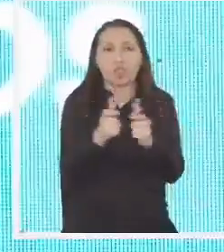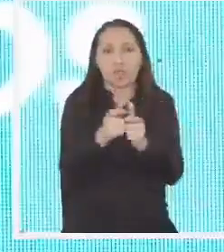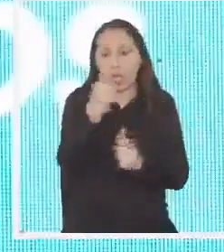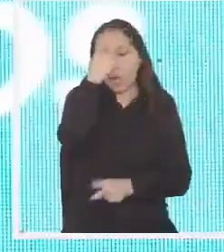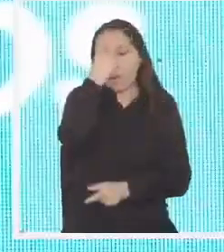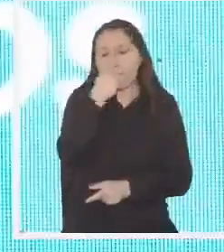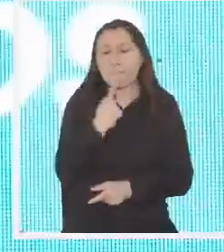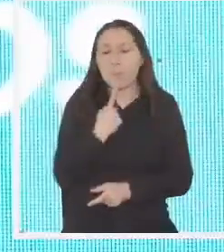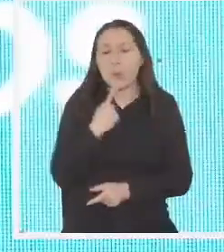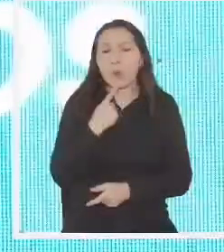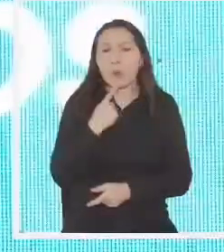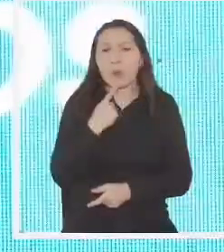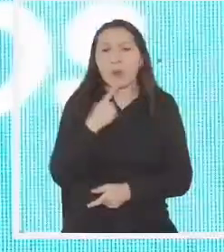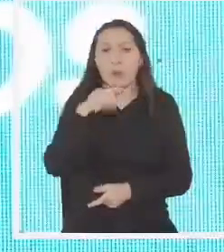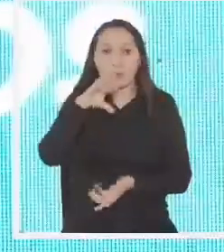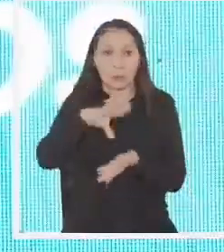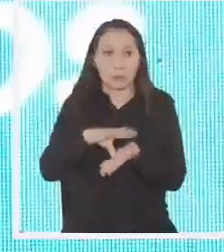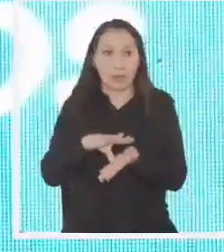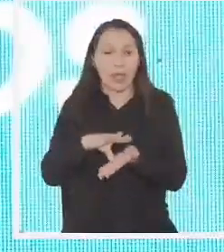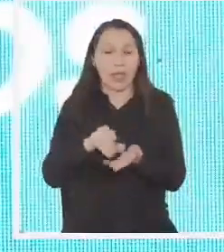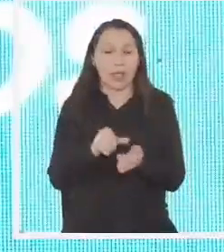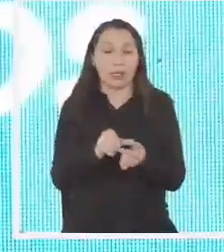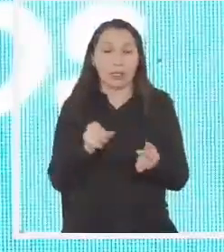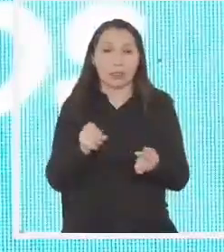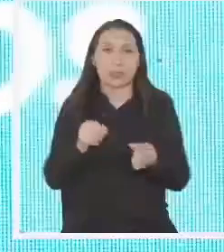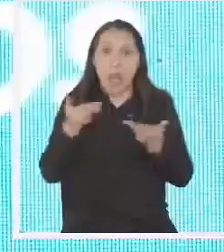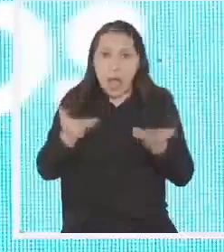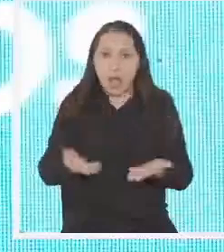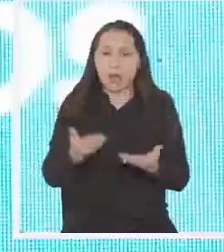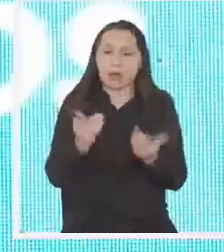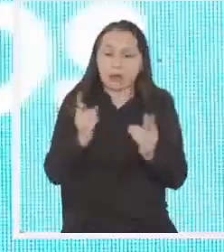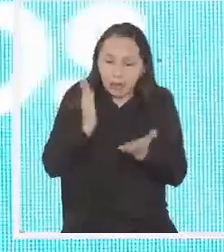Nacionales. Una mesa ya.